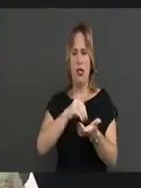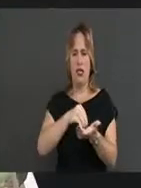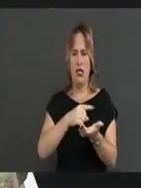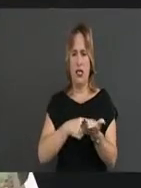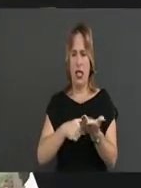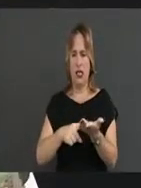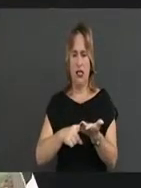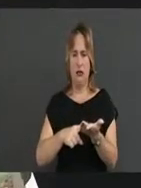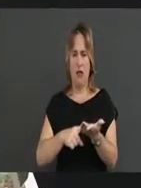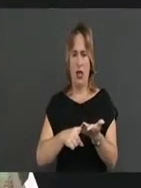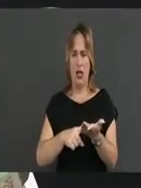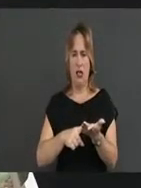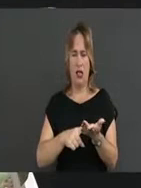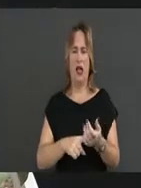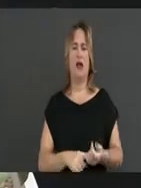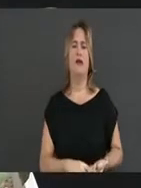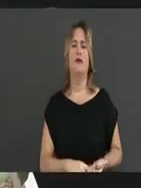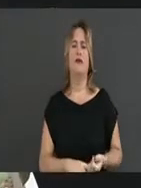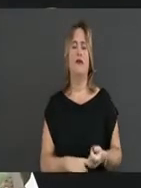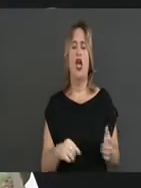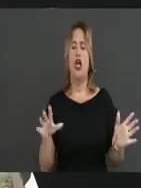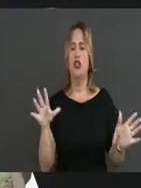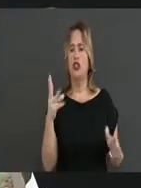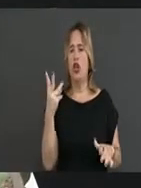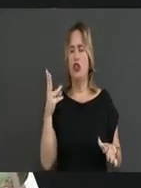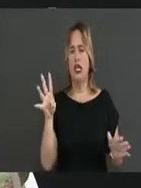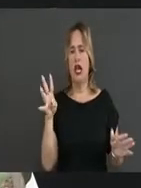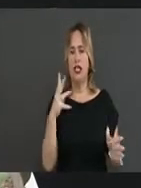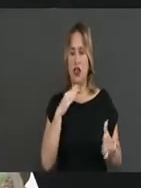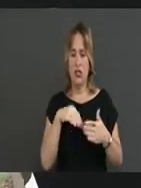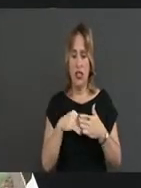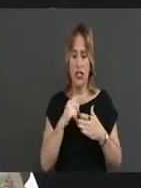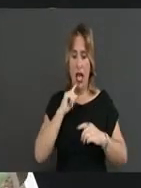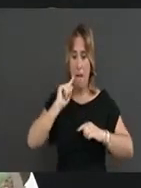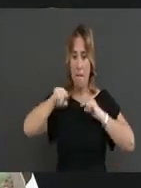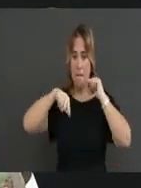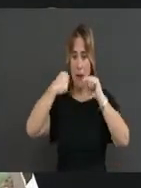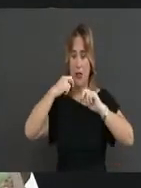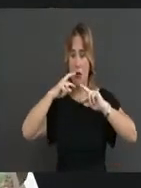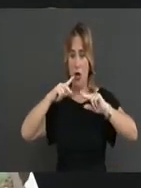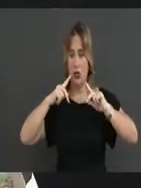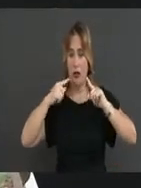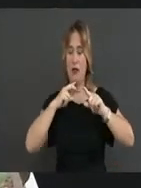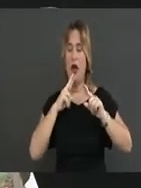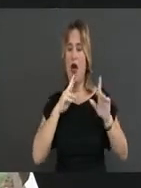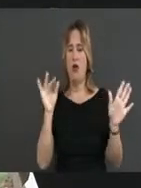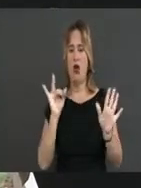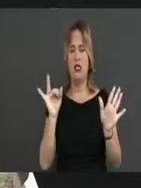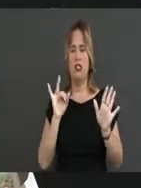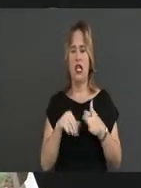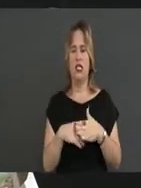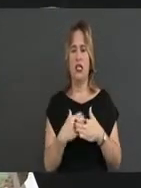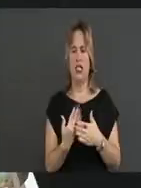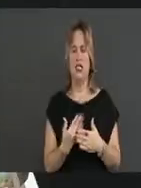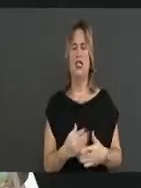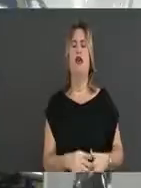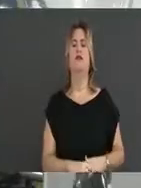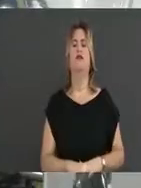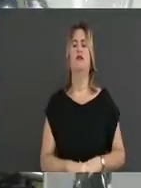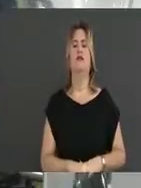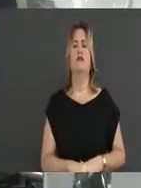esta semana entran entre 12 y 14 días y ya en la próxima entran en los 7 días de que es el enrutamiento de su